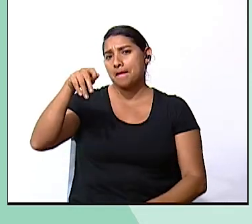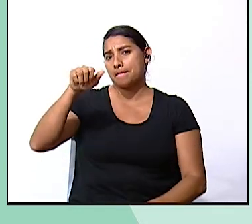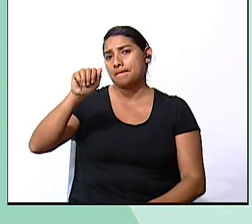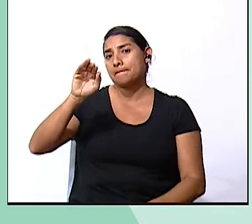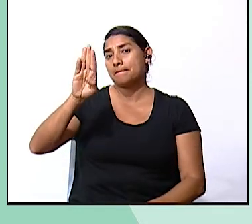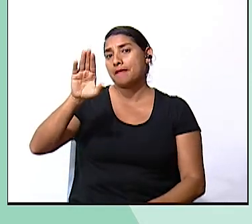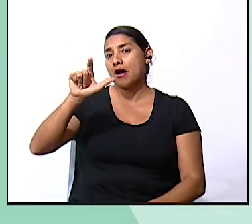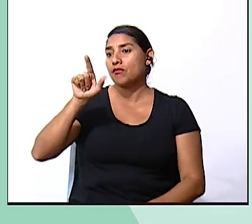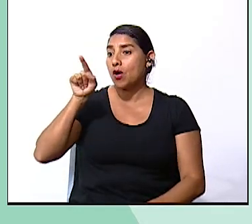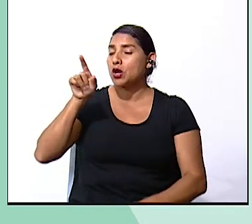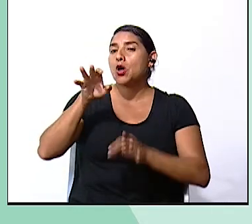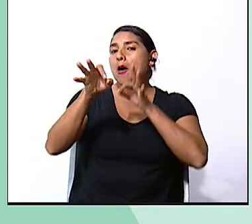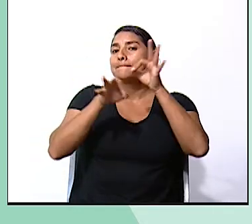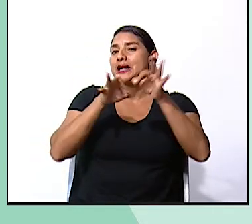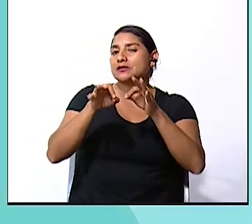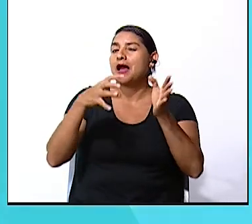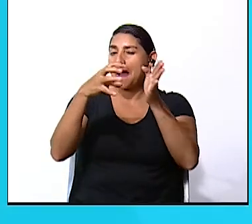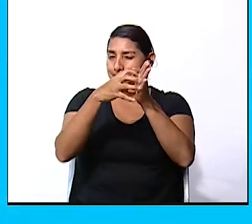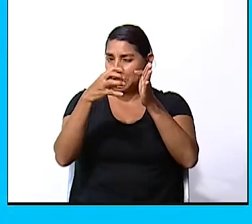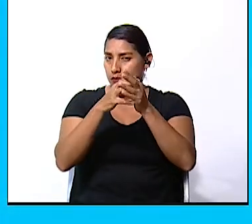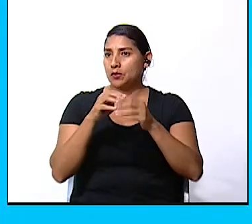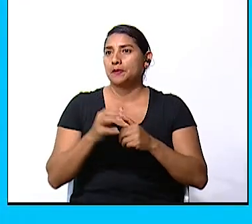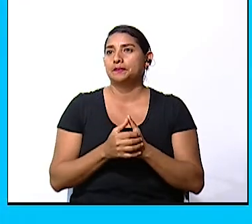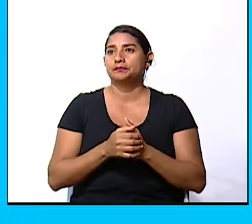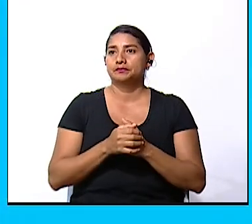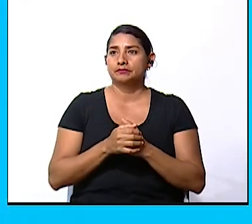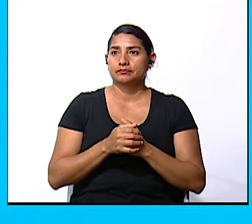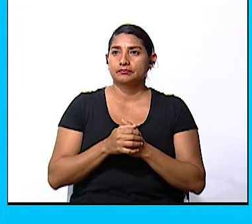nos va a explicar este capítulo.